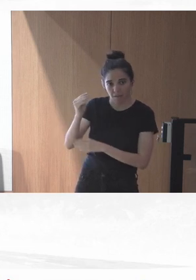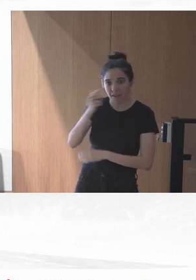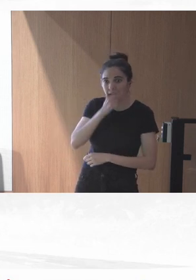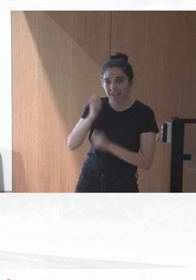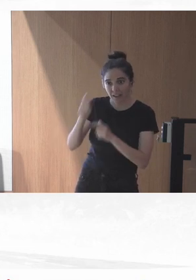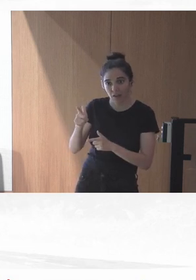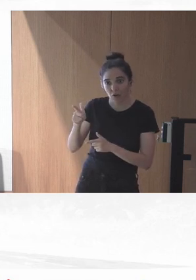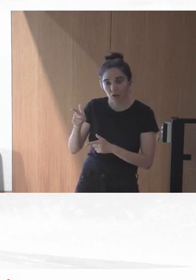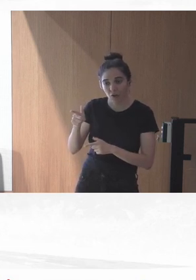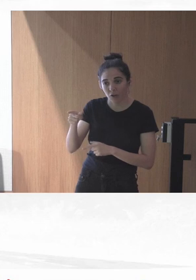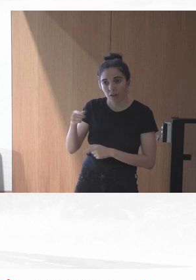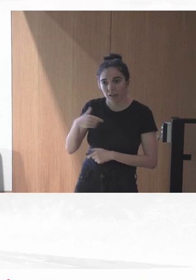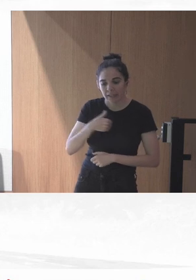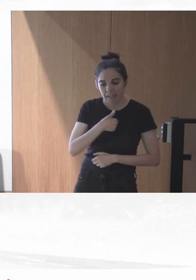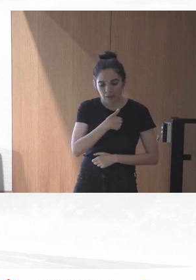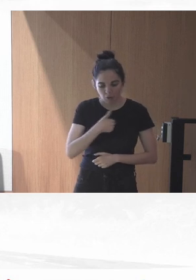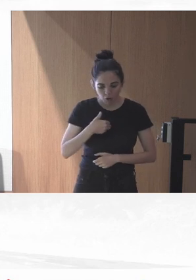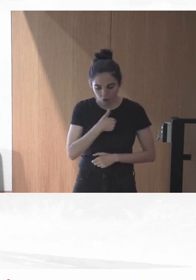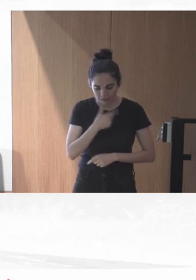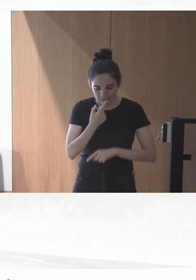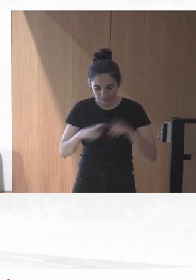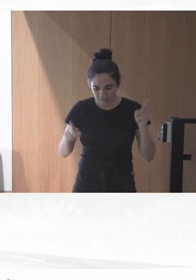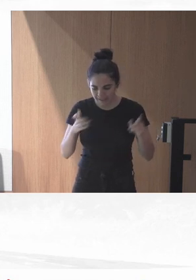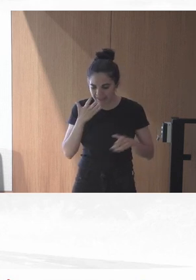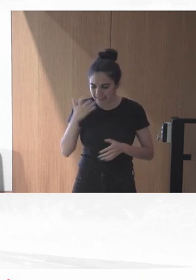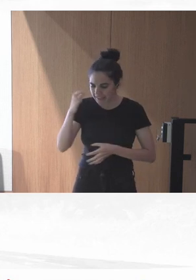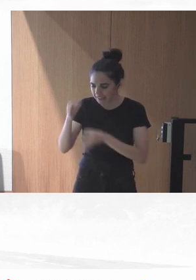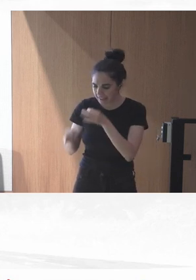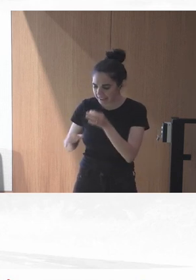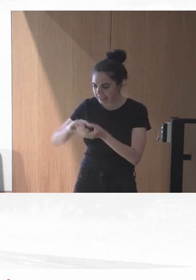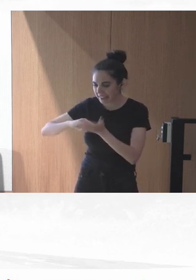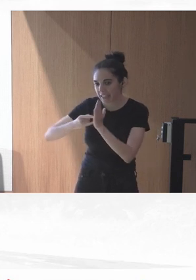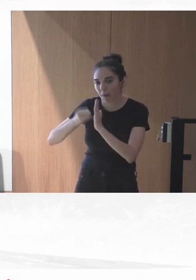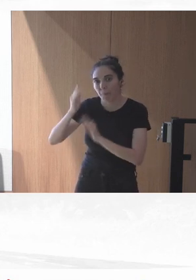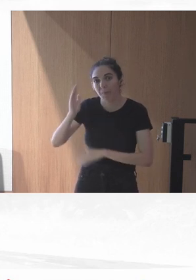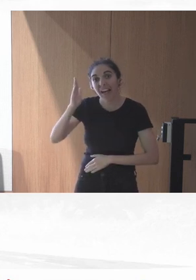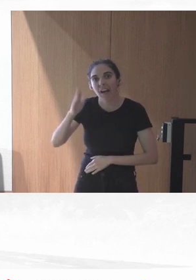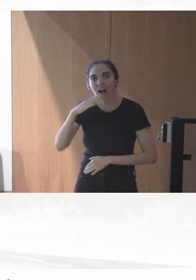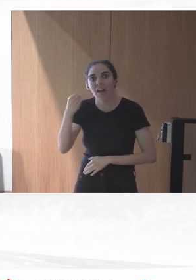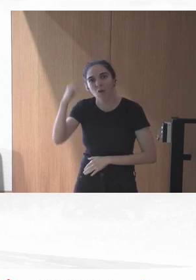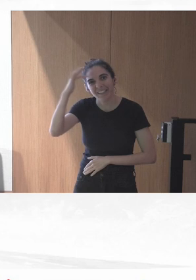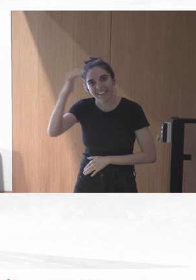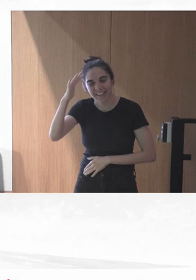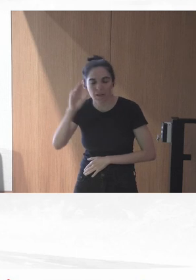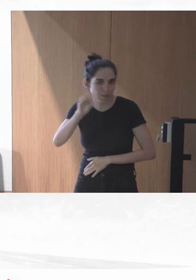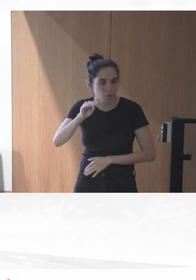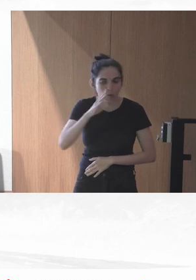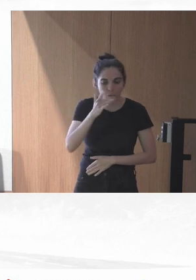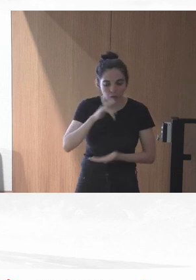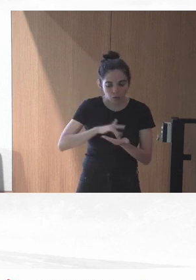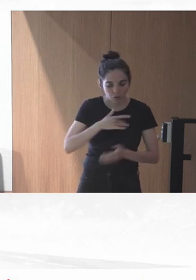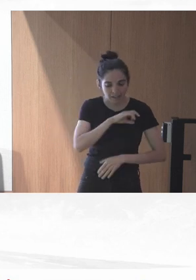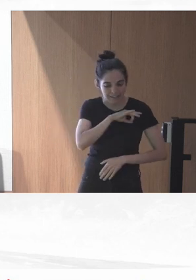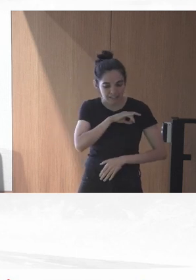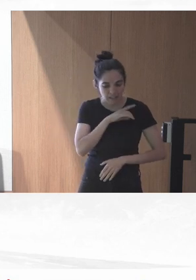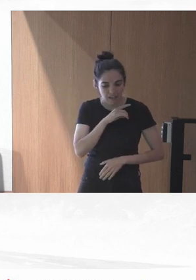rol, tiene alguna diferencia cuando se está en el sistema penal adolescente. Lo pregunto porque en Chile tenemos dos sistemas